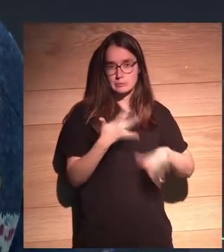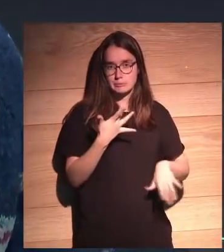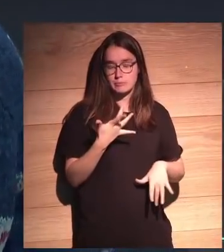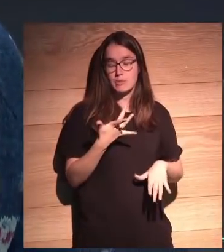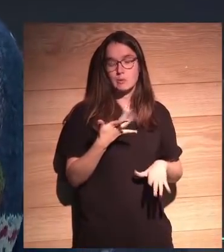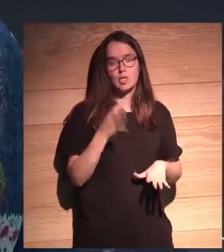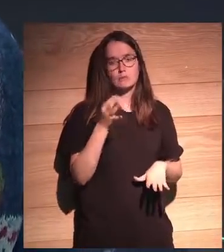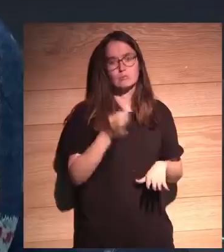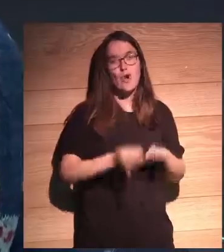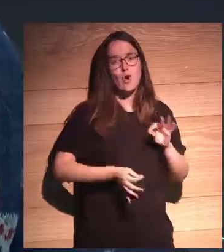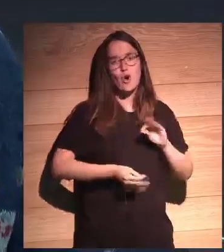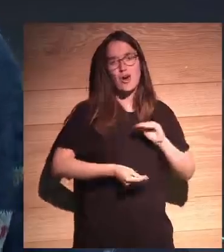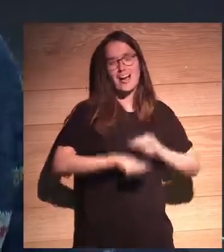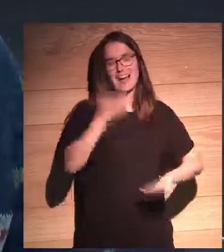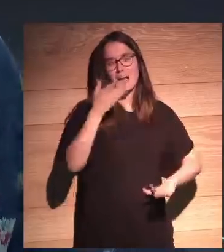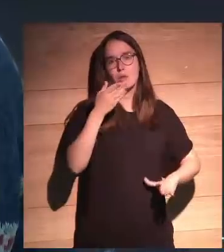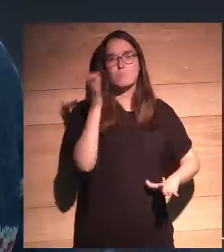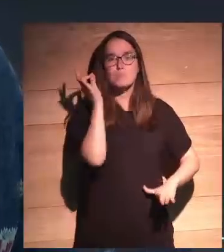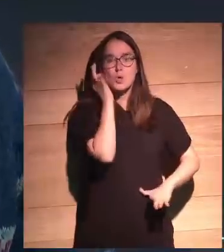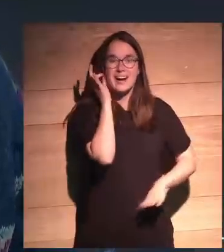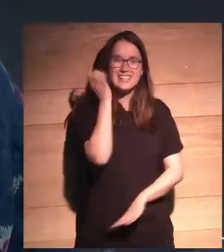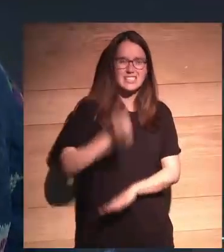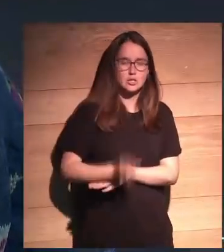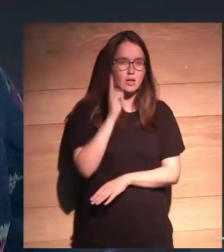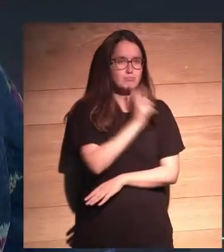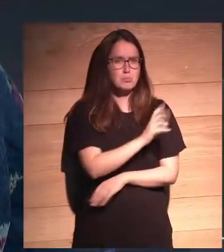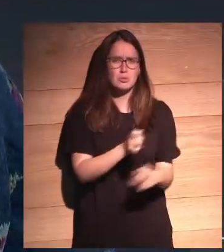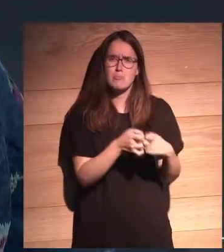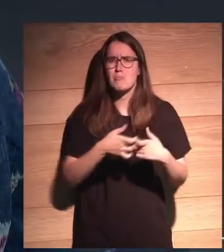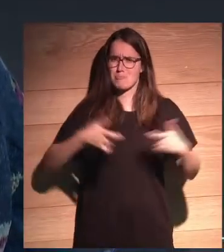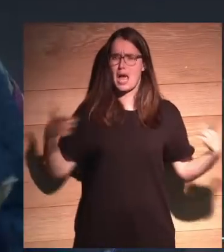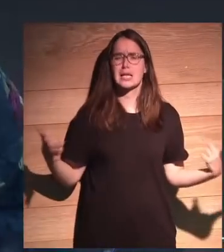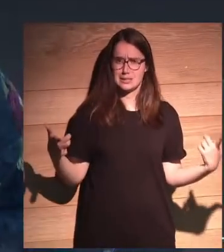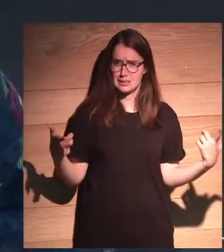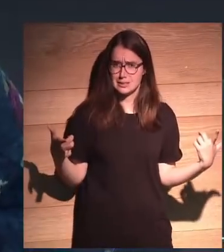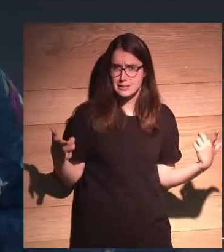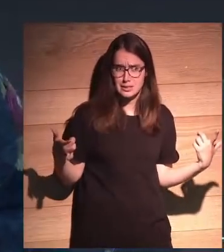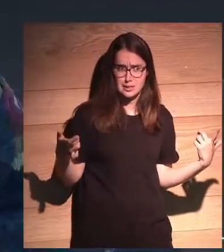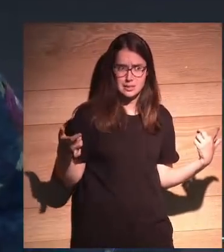sean muchas más las mujeres que llegan a ser directoras de estas instituciones.